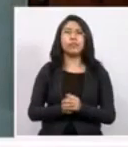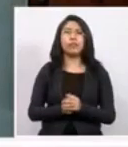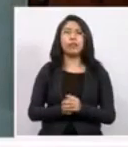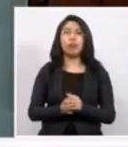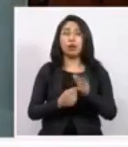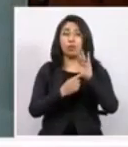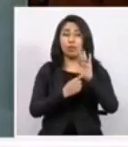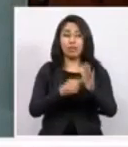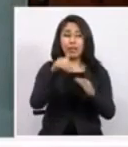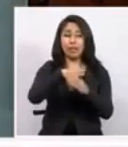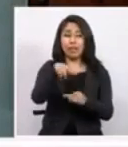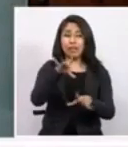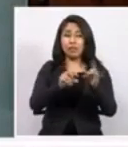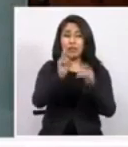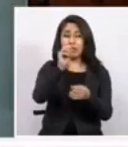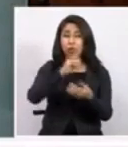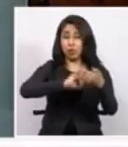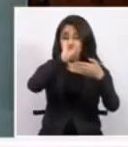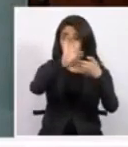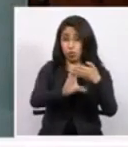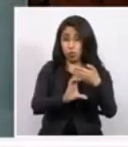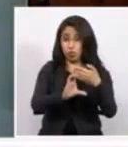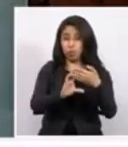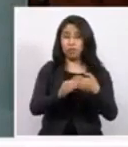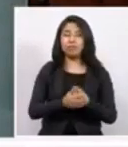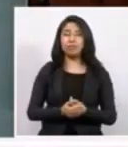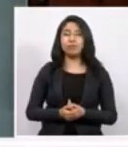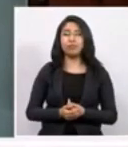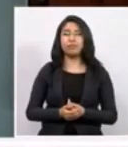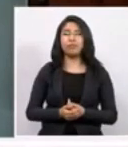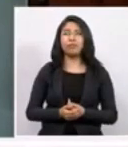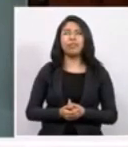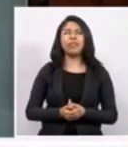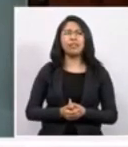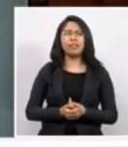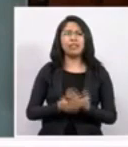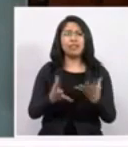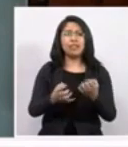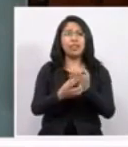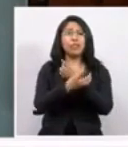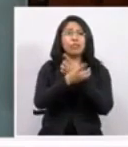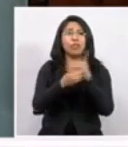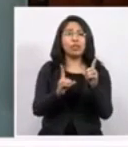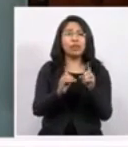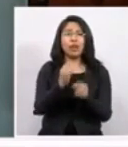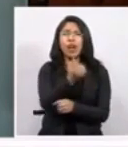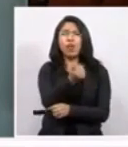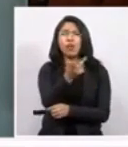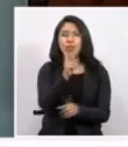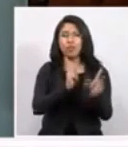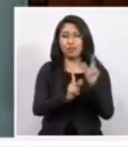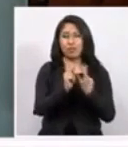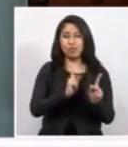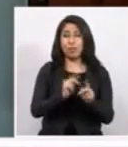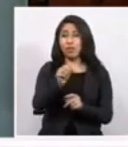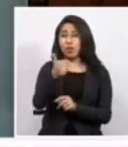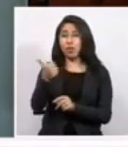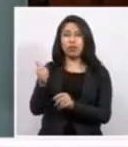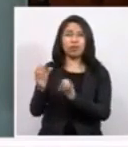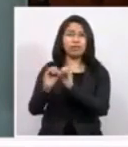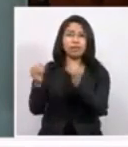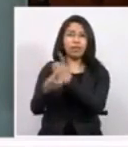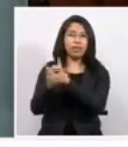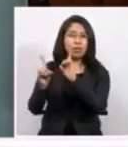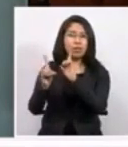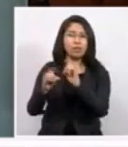evidencia en las elecciones de octubre pasado, se quería una democracia solo para unos pocos. En los